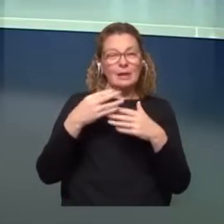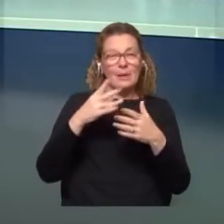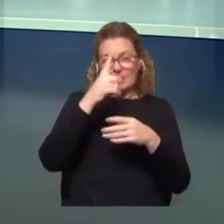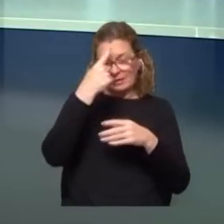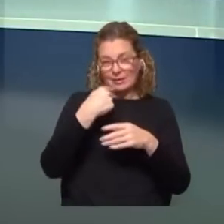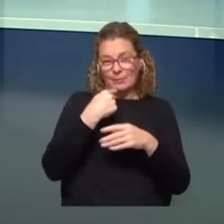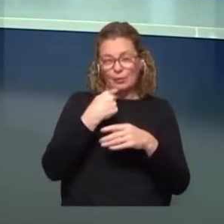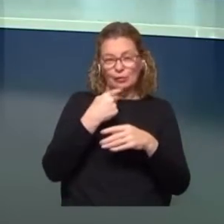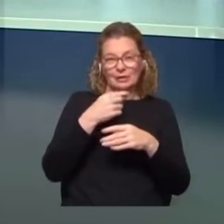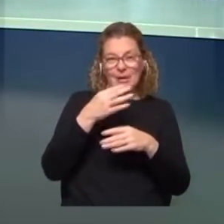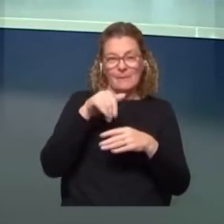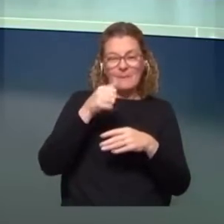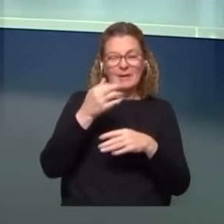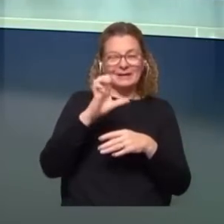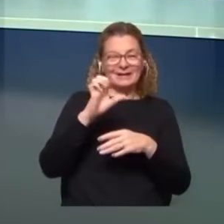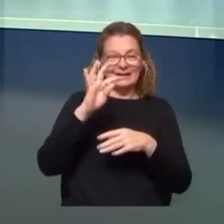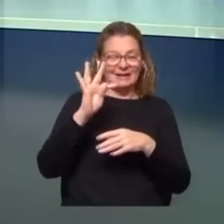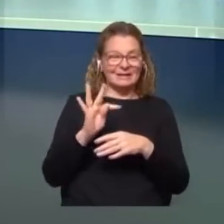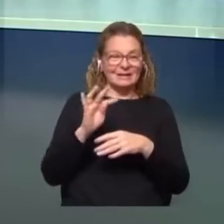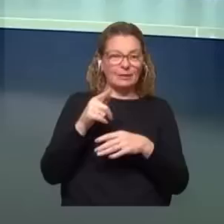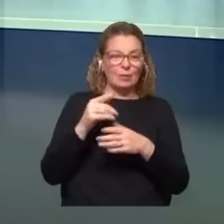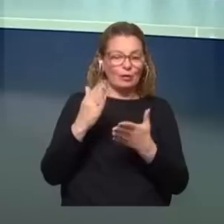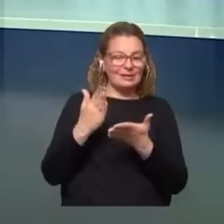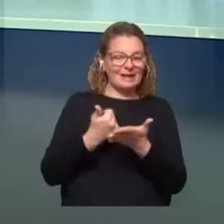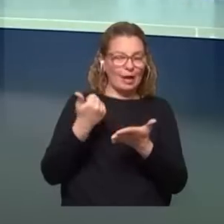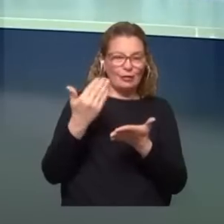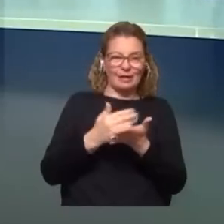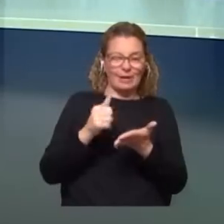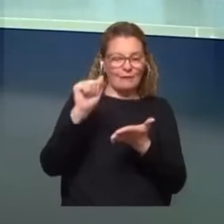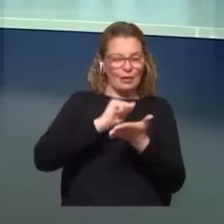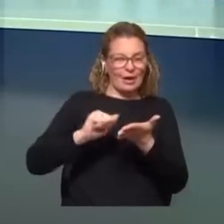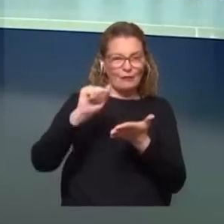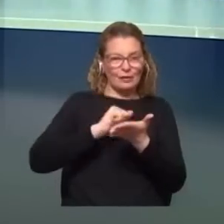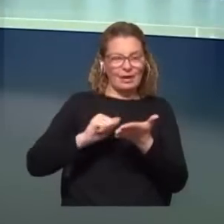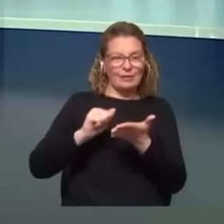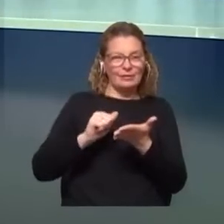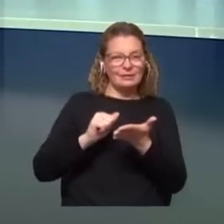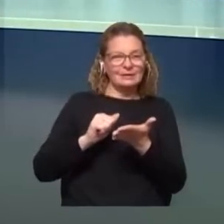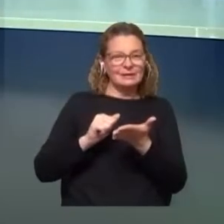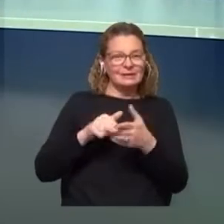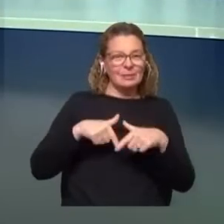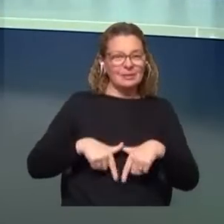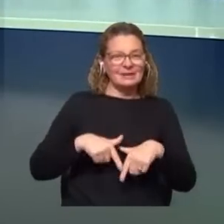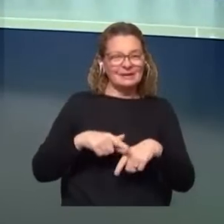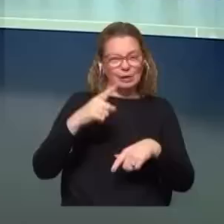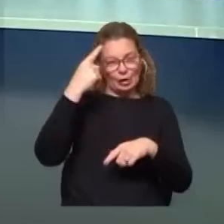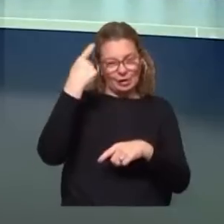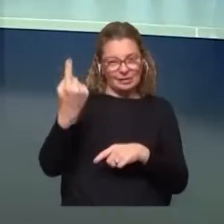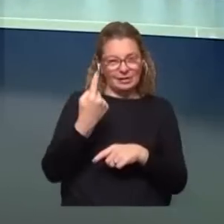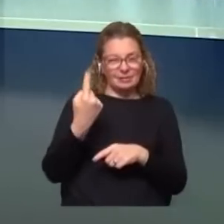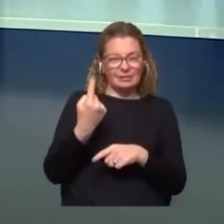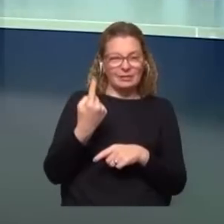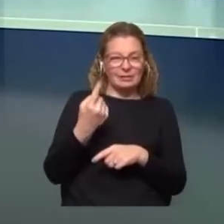al narcotraficante Sebastián marcet fueron eliminados de los registros digamos del sistema del Ministerio de relaciones exteriores